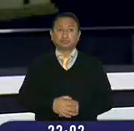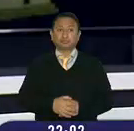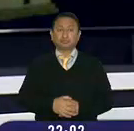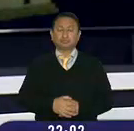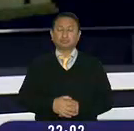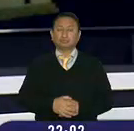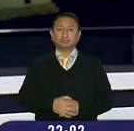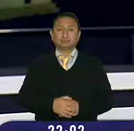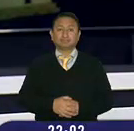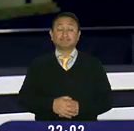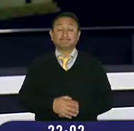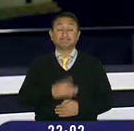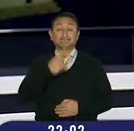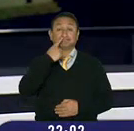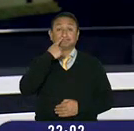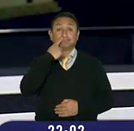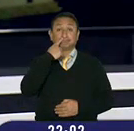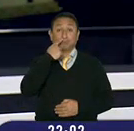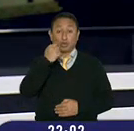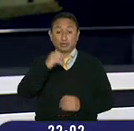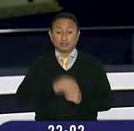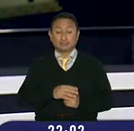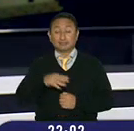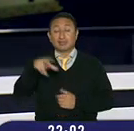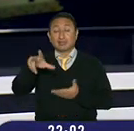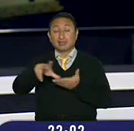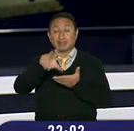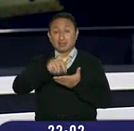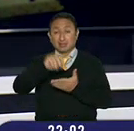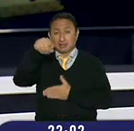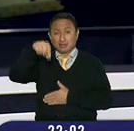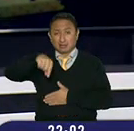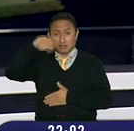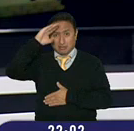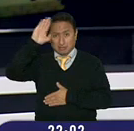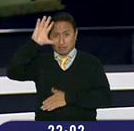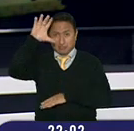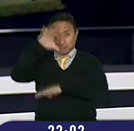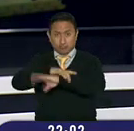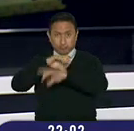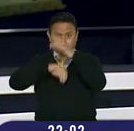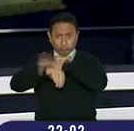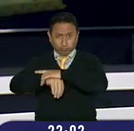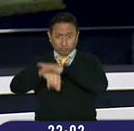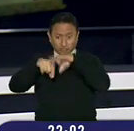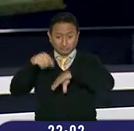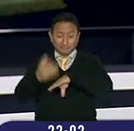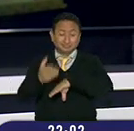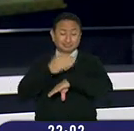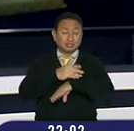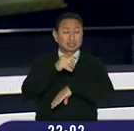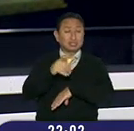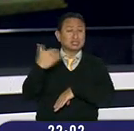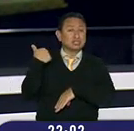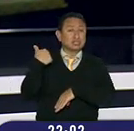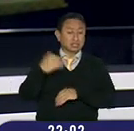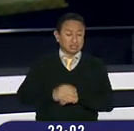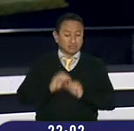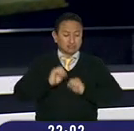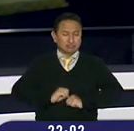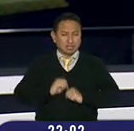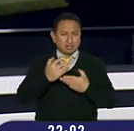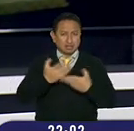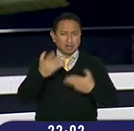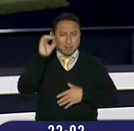detenido en Napo. La Policía Nacional lo buscaba tras supuestamente haber encontrado en su poder material sexual